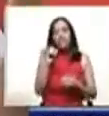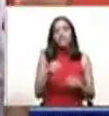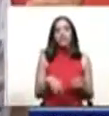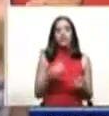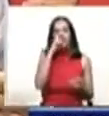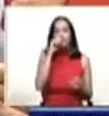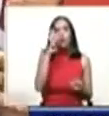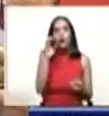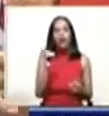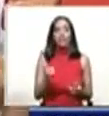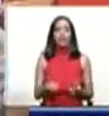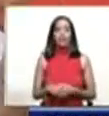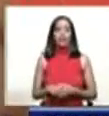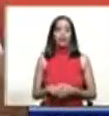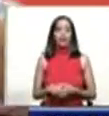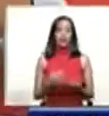el caso de Rómulo Gallegos.